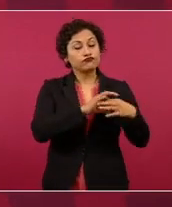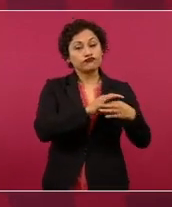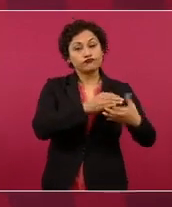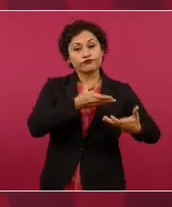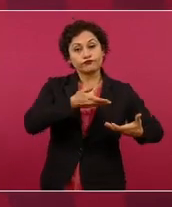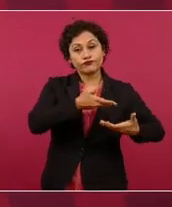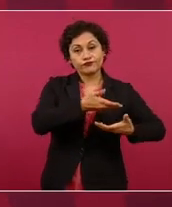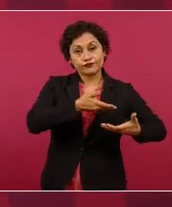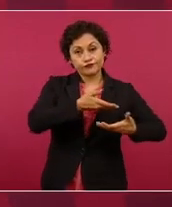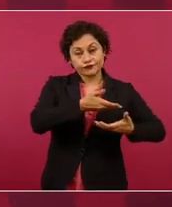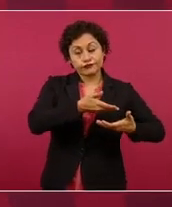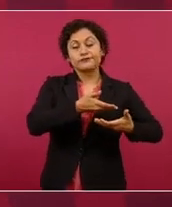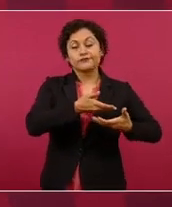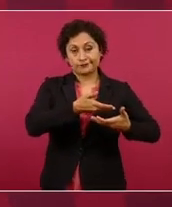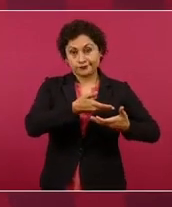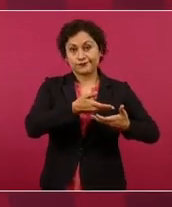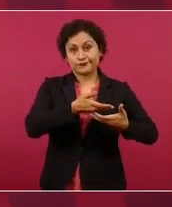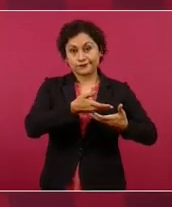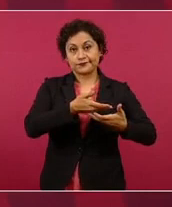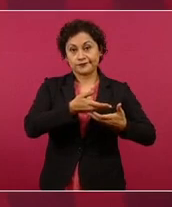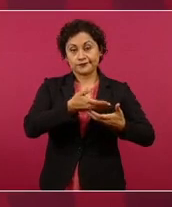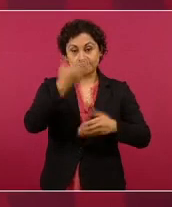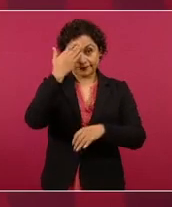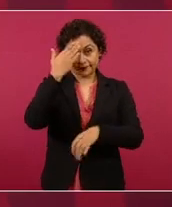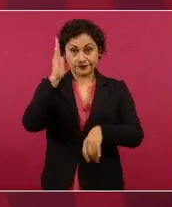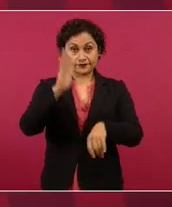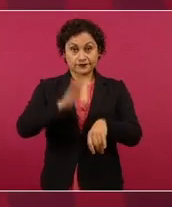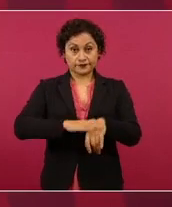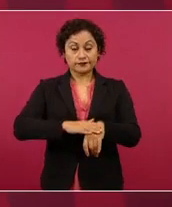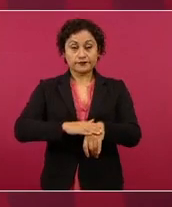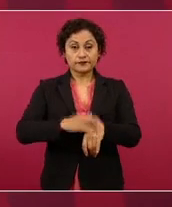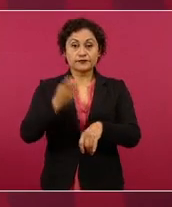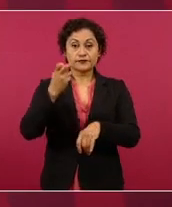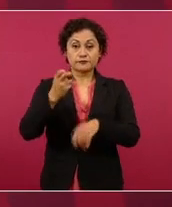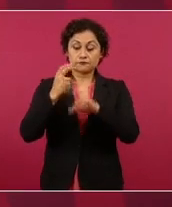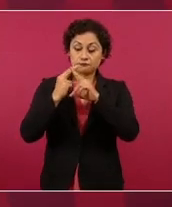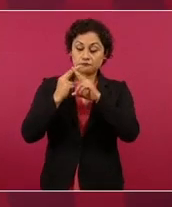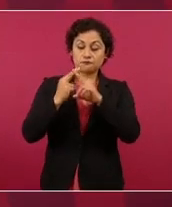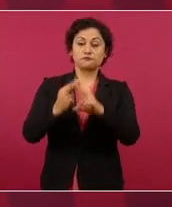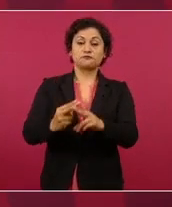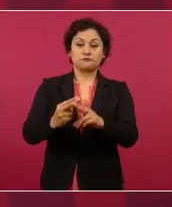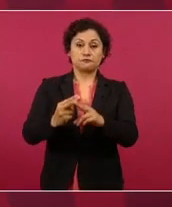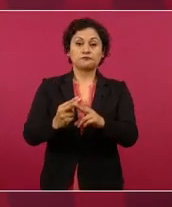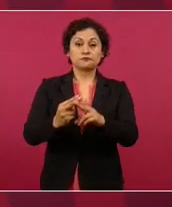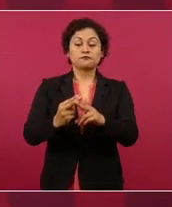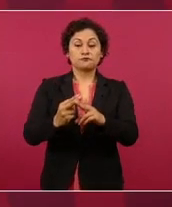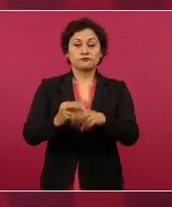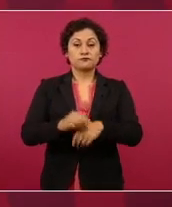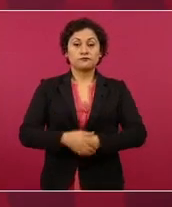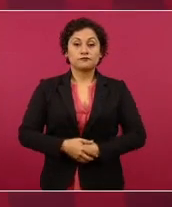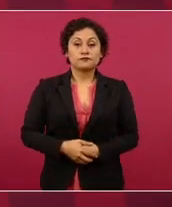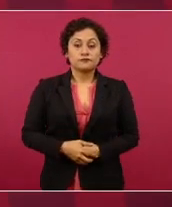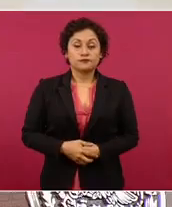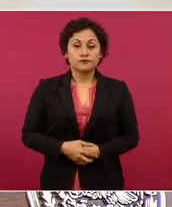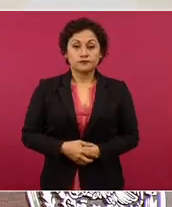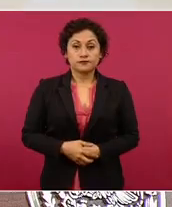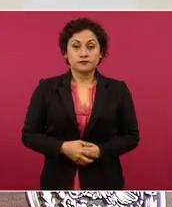de la relación entre México y Estados Unidos.